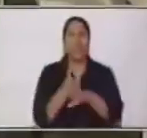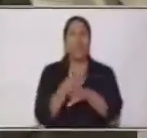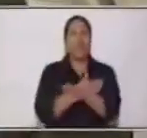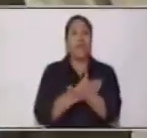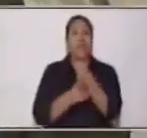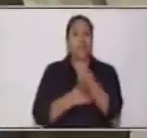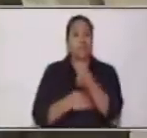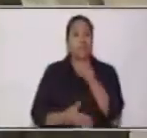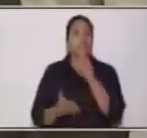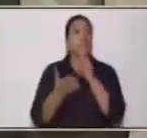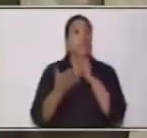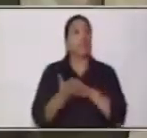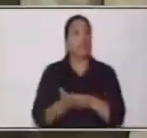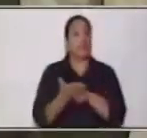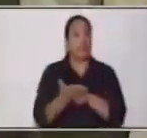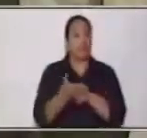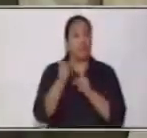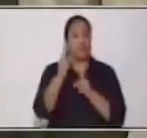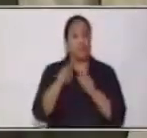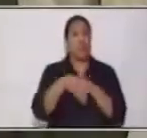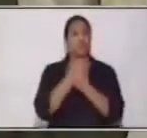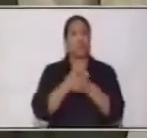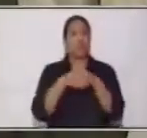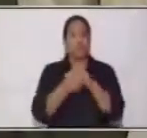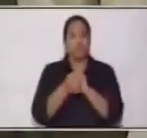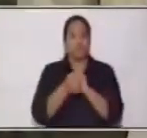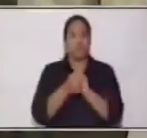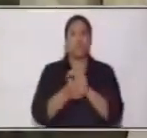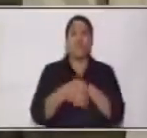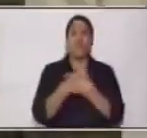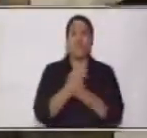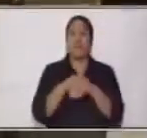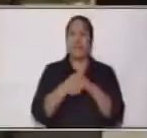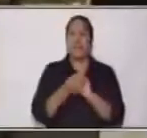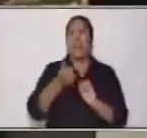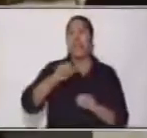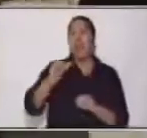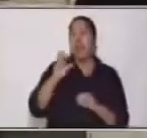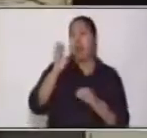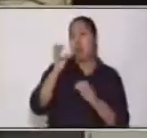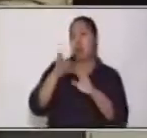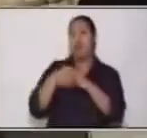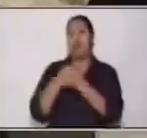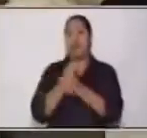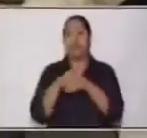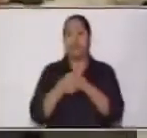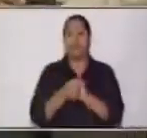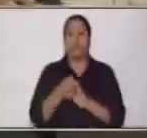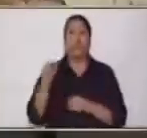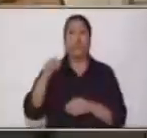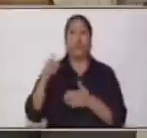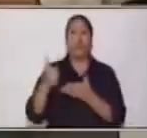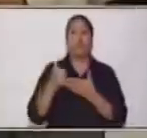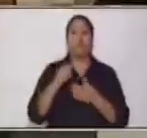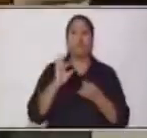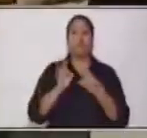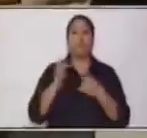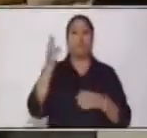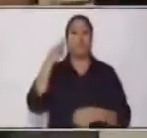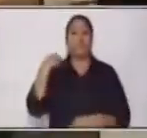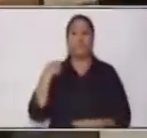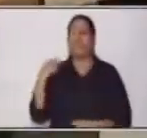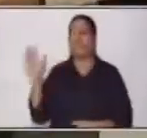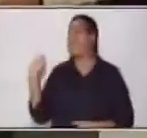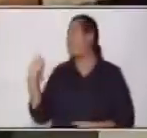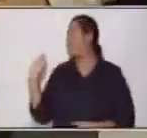te recomiendo que laves tus manos constantemente con agua y jabón. Hoy nos estará ayudando en lengua de señas